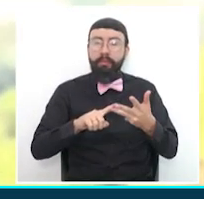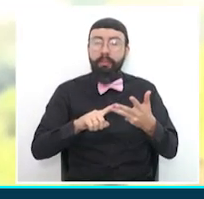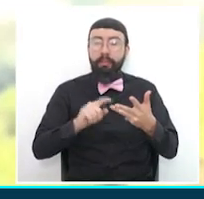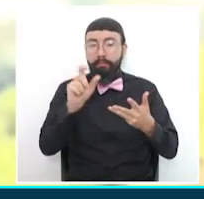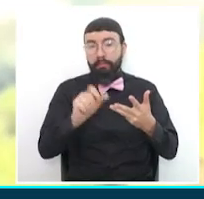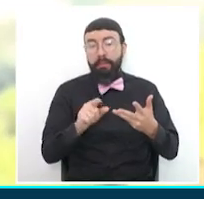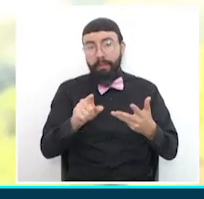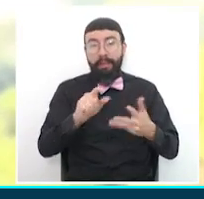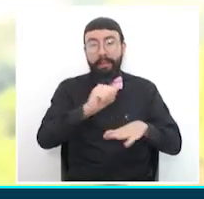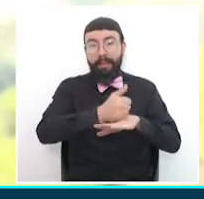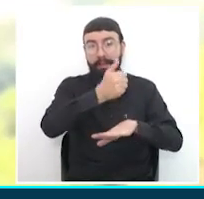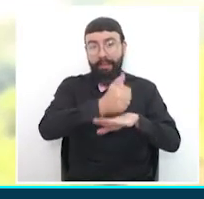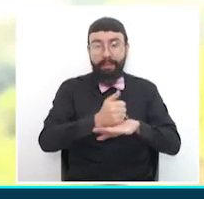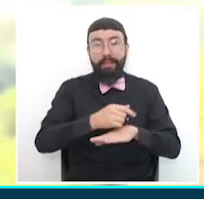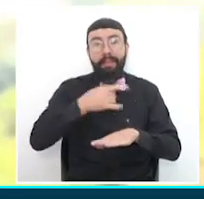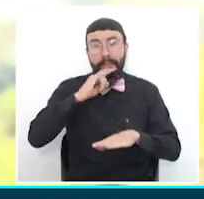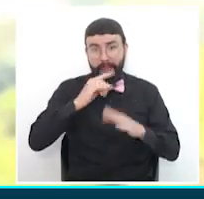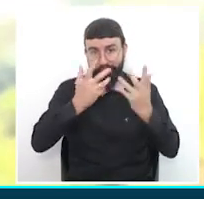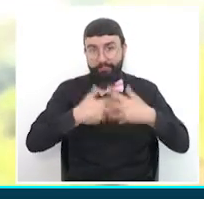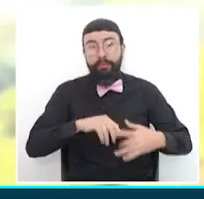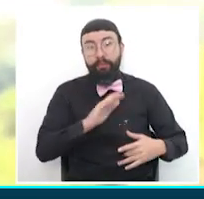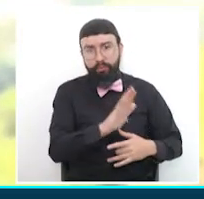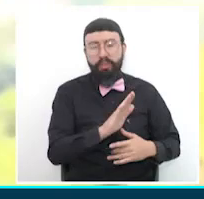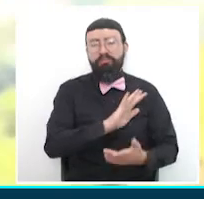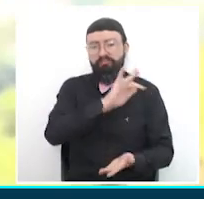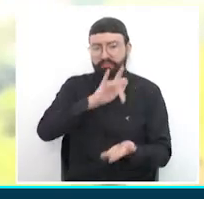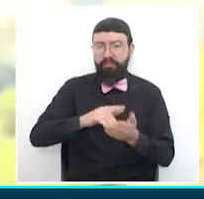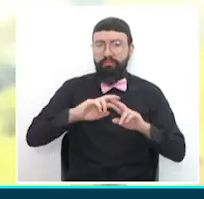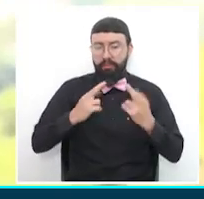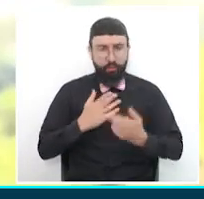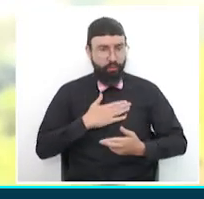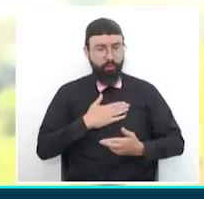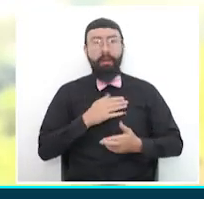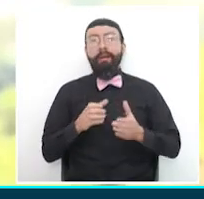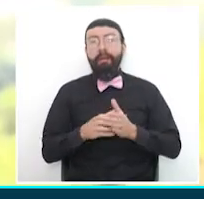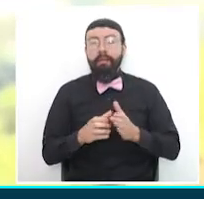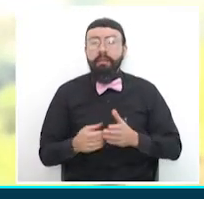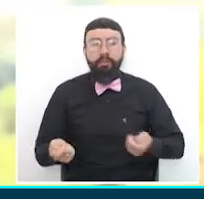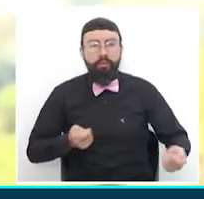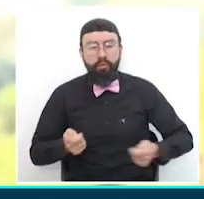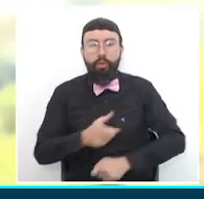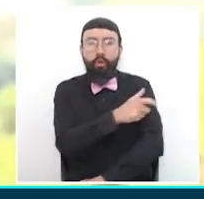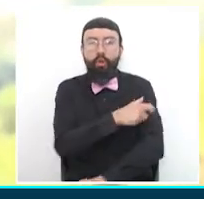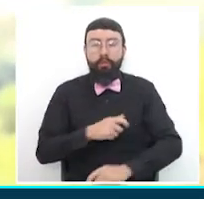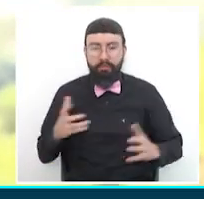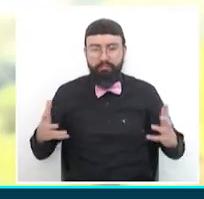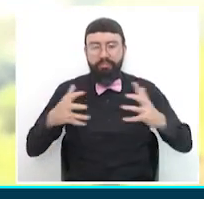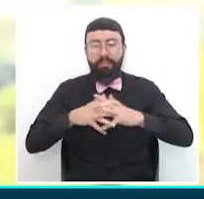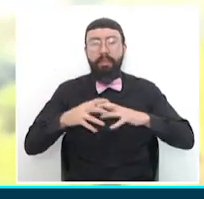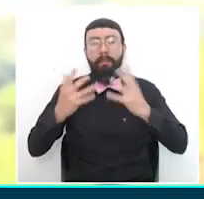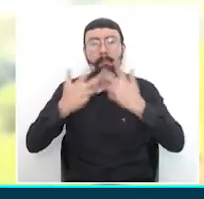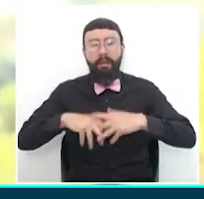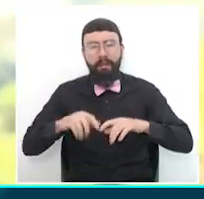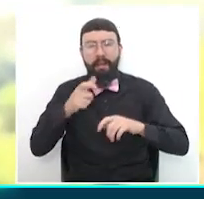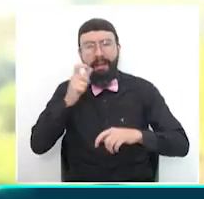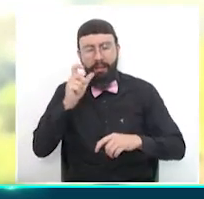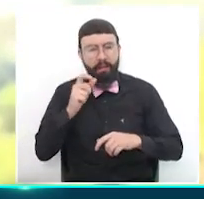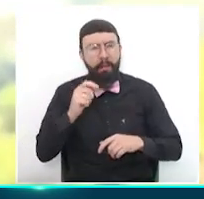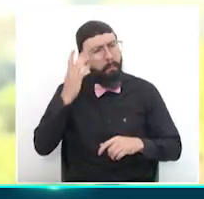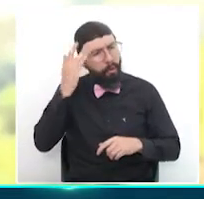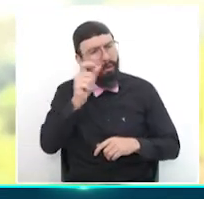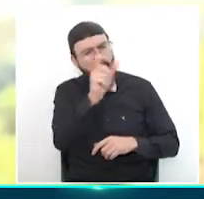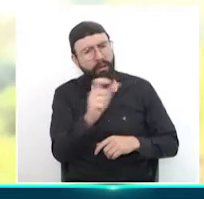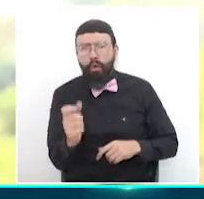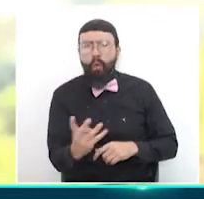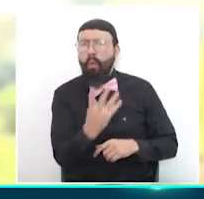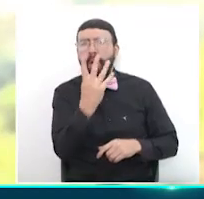Rivas, gerente de la industria licorera de Caldas, y pues Valentina Vallejo como comité intergremial de Caldas. ¿Por qué estas cuatro personas? Porque lo que queremos o lo que